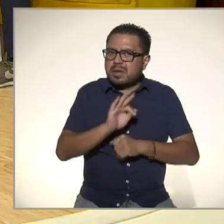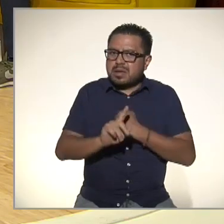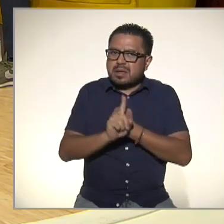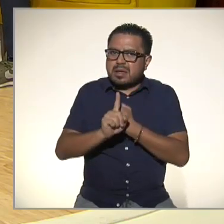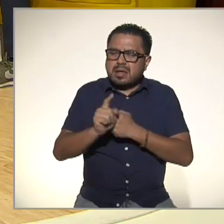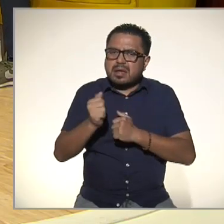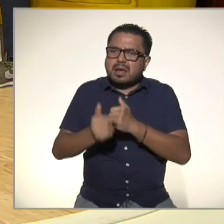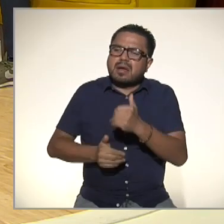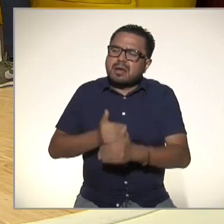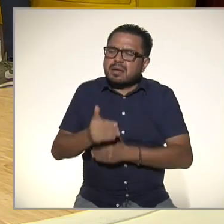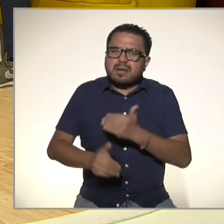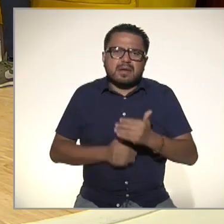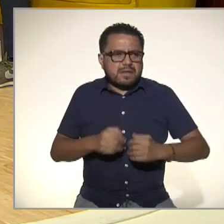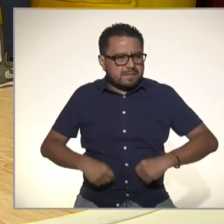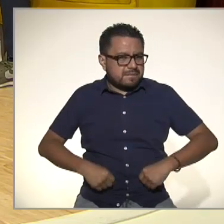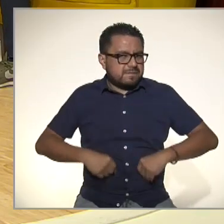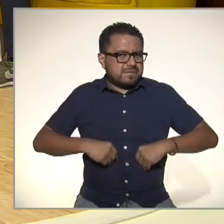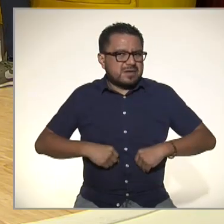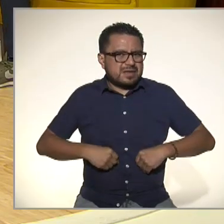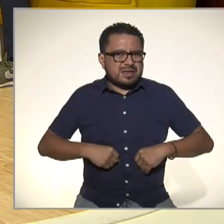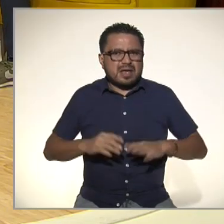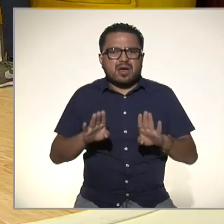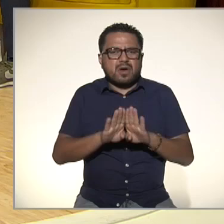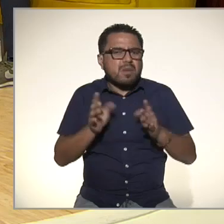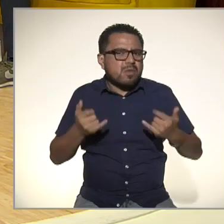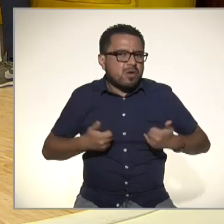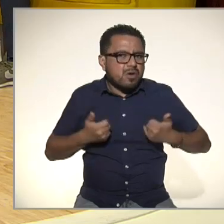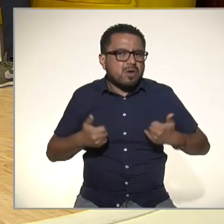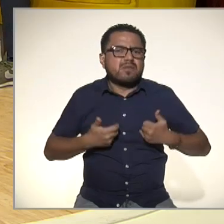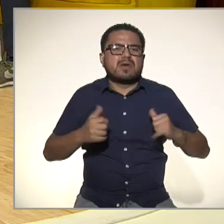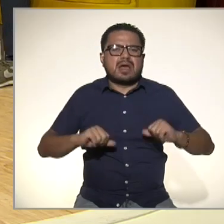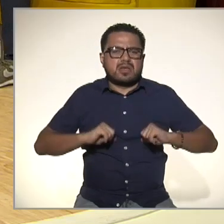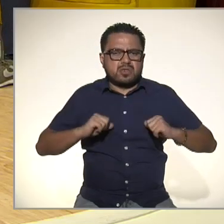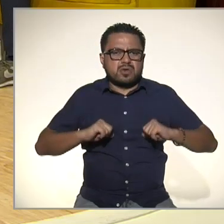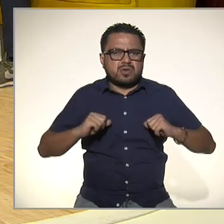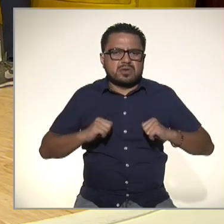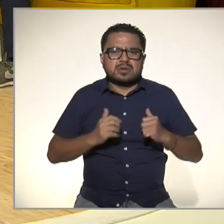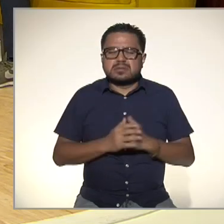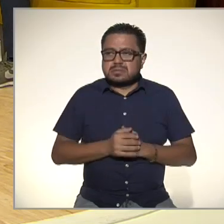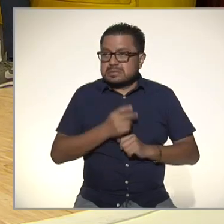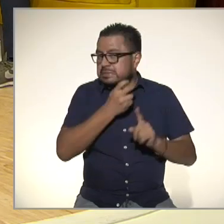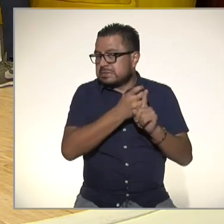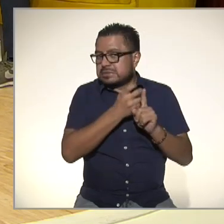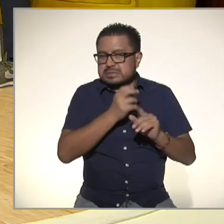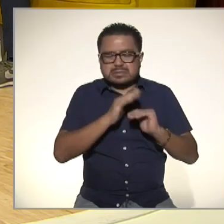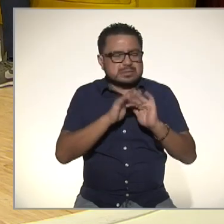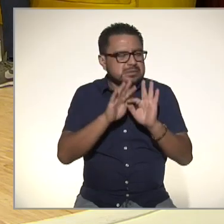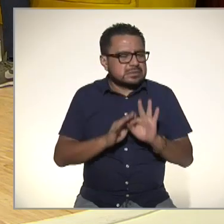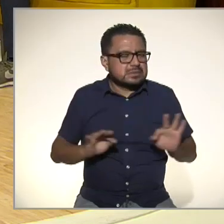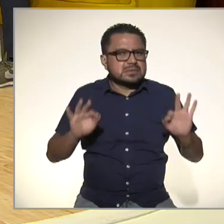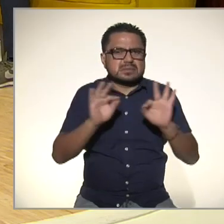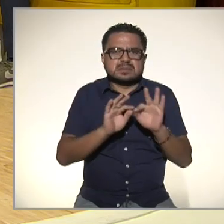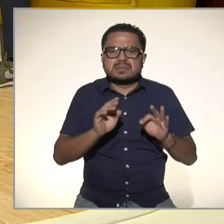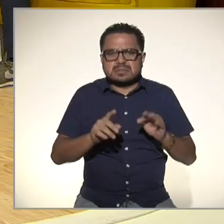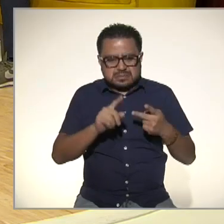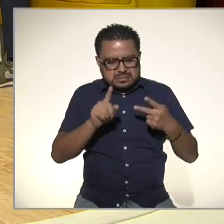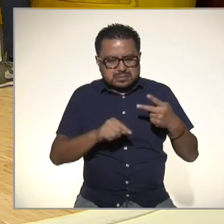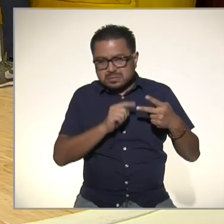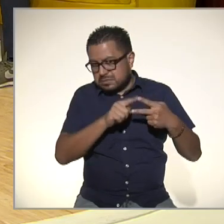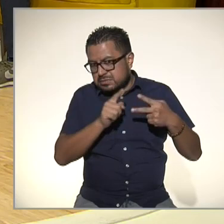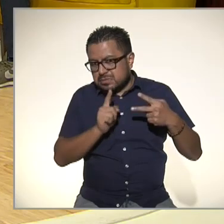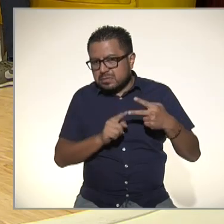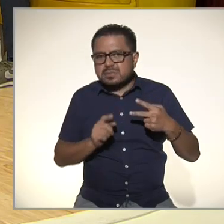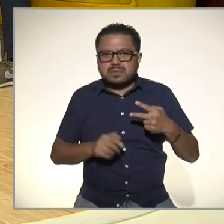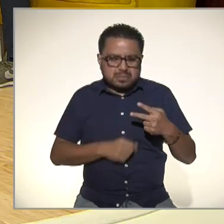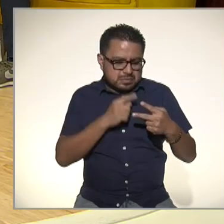la trayectoria de vida de, pues, en este caso, de jóvenes y adolescentes, ¿verdad? Esto es muy importante. Primero, dos cosas. El